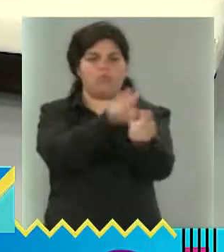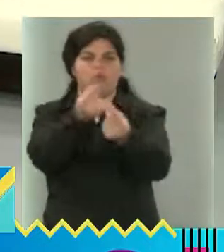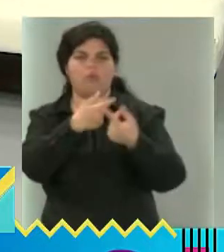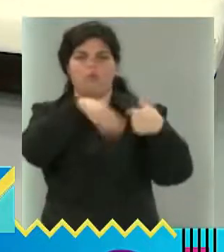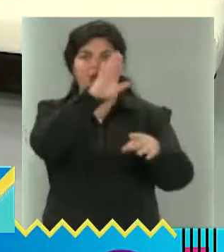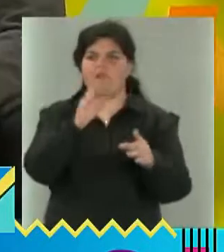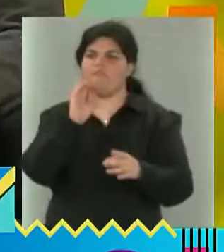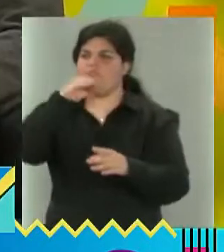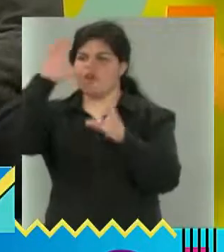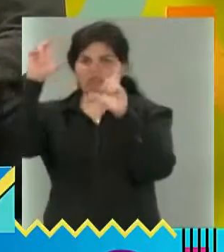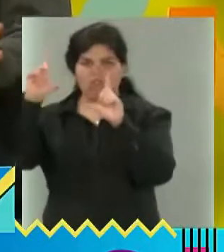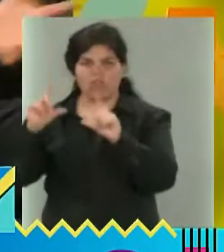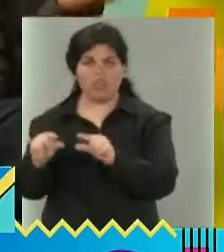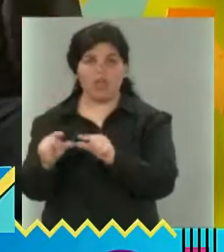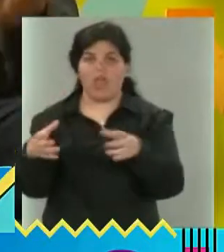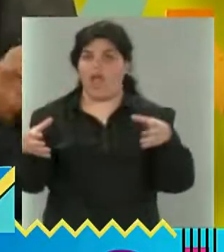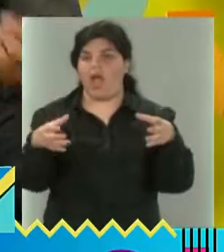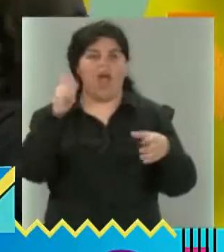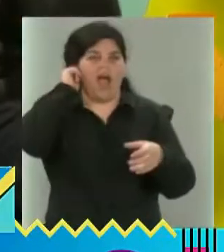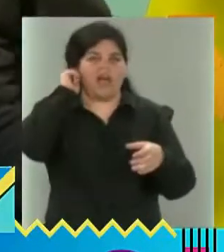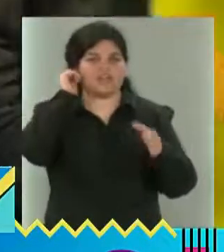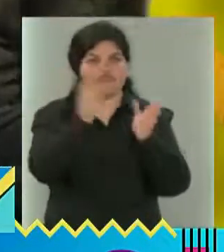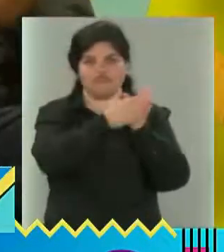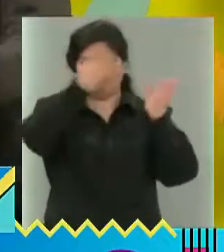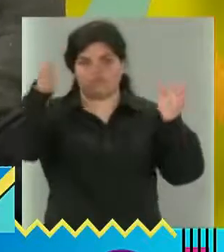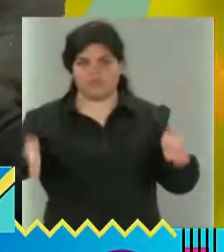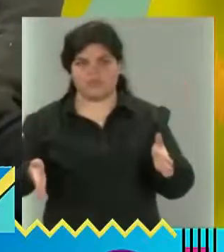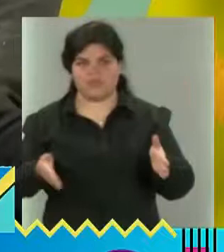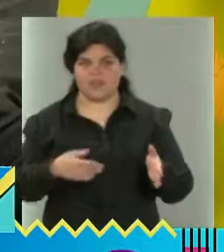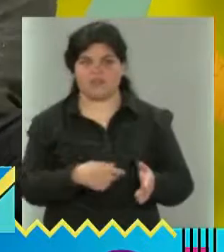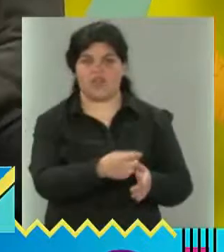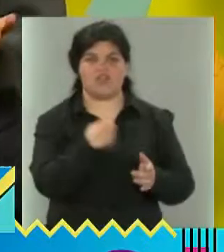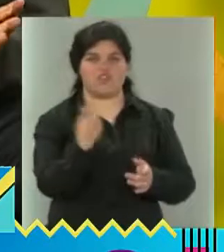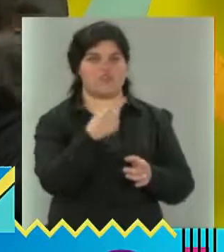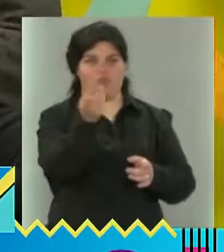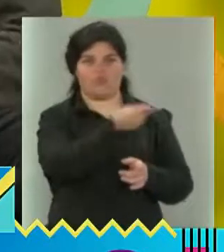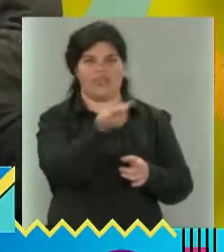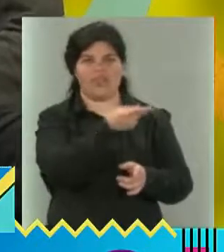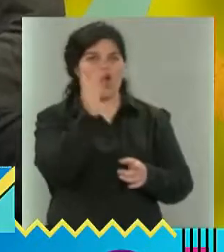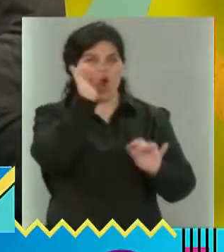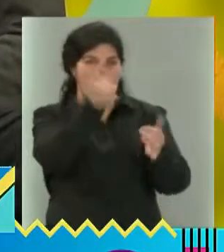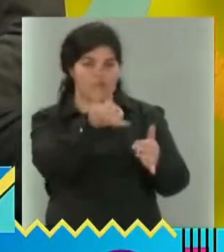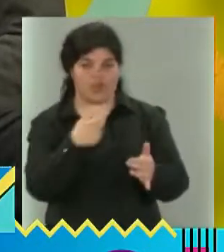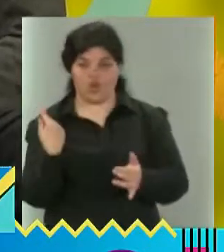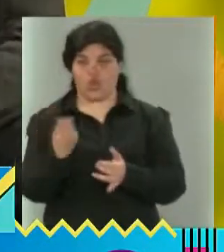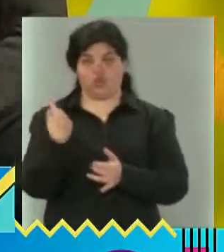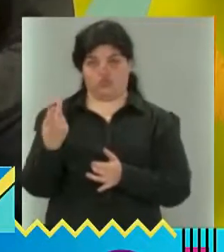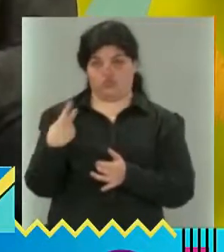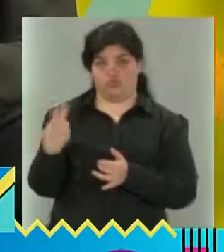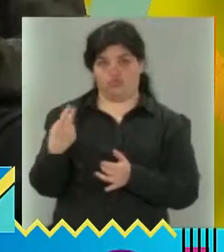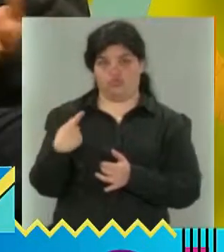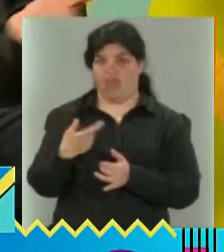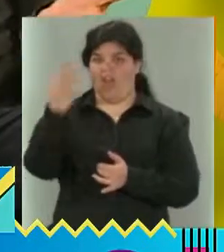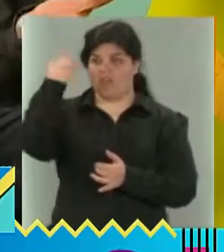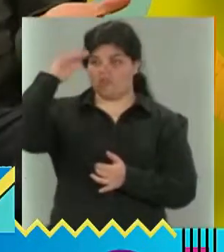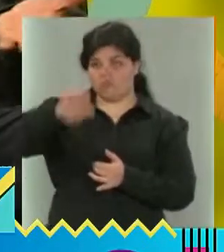una generación, ¿sí? En una generación que es la nuestra, digamos, ustedes son más jóvenes por ahí, hemos visto eso. O sea, nosotros cuando éramos chicos no